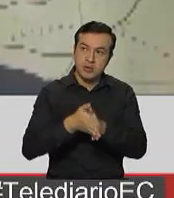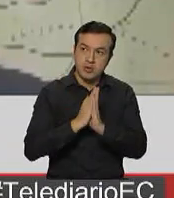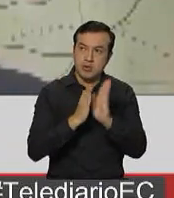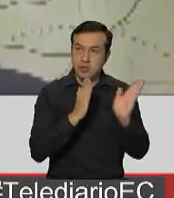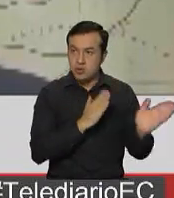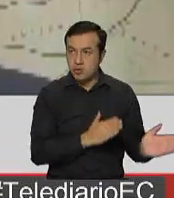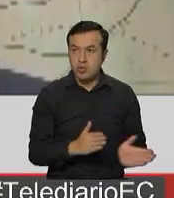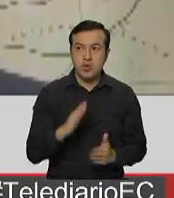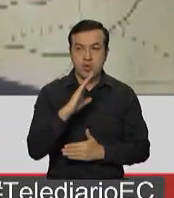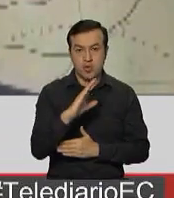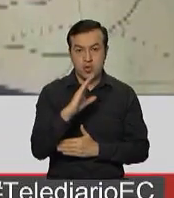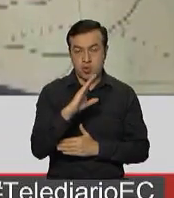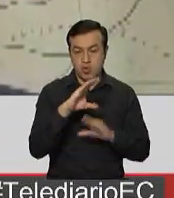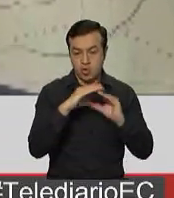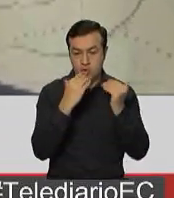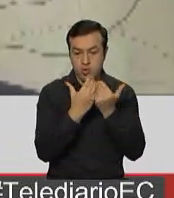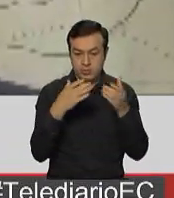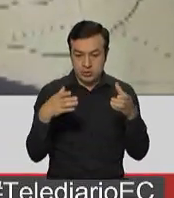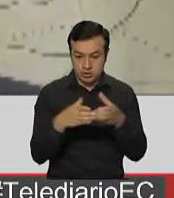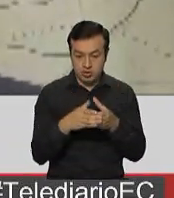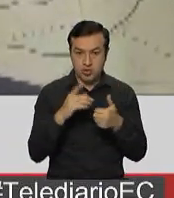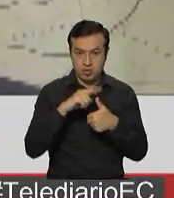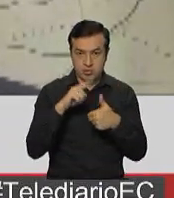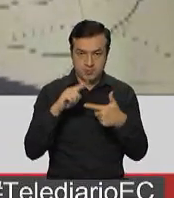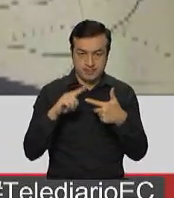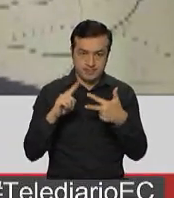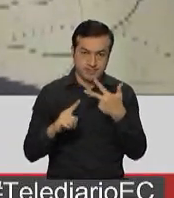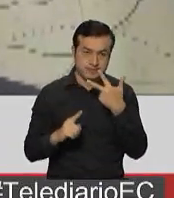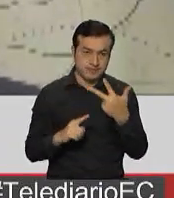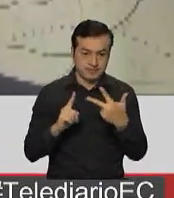conformar una comisión tripartita,